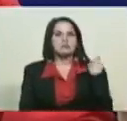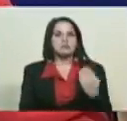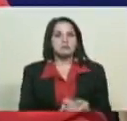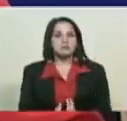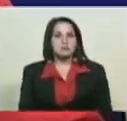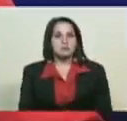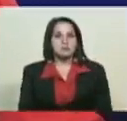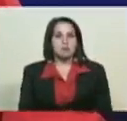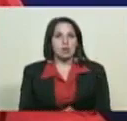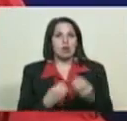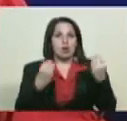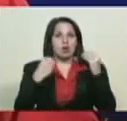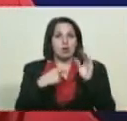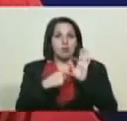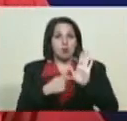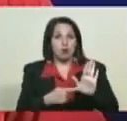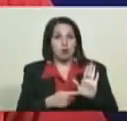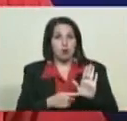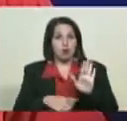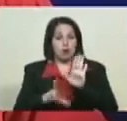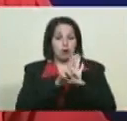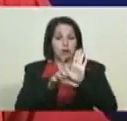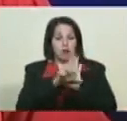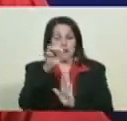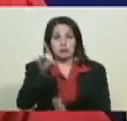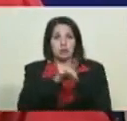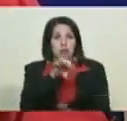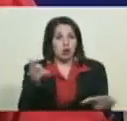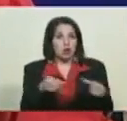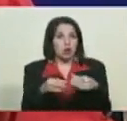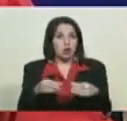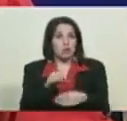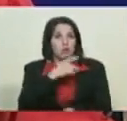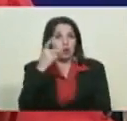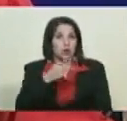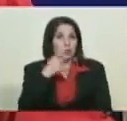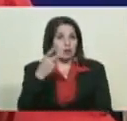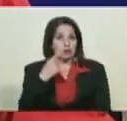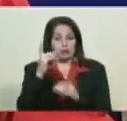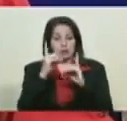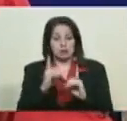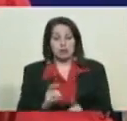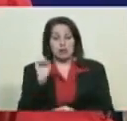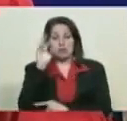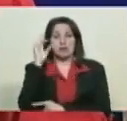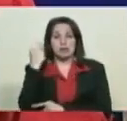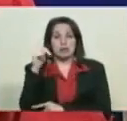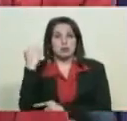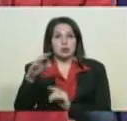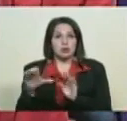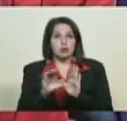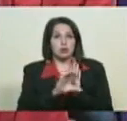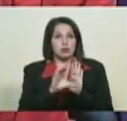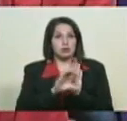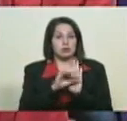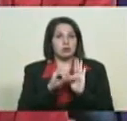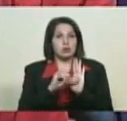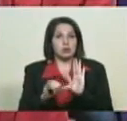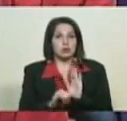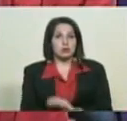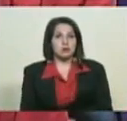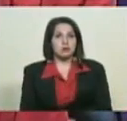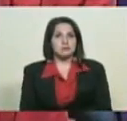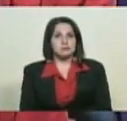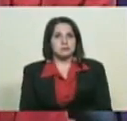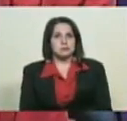de la legitimación o de los partidos o no, por supuesto lo decidirá la Asamblea Nacional Constituyente. Ya